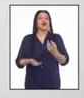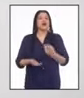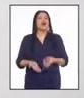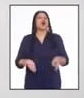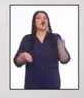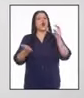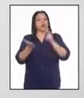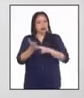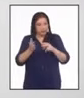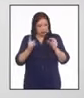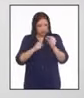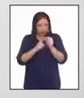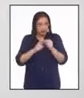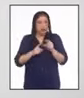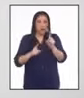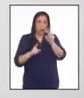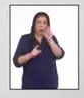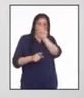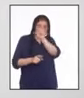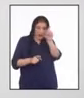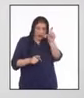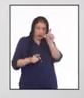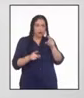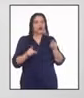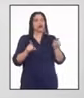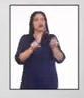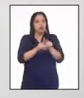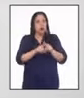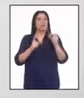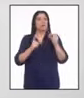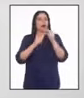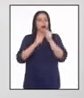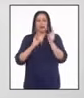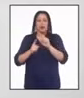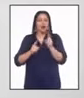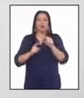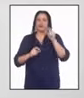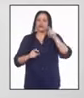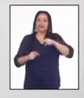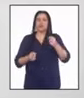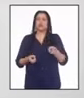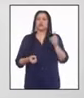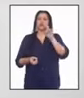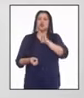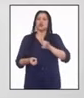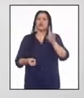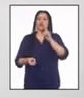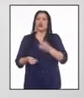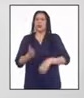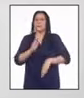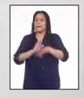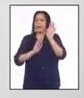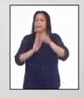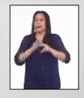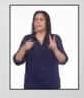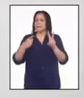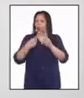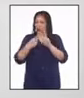mismas palabras en un párrafo. Hay que expandir nuestro vocabulario.